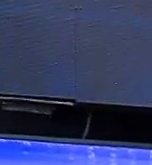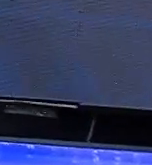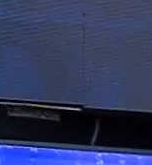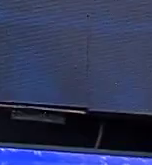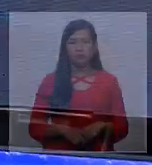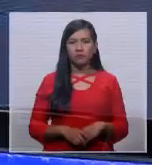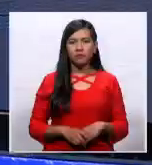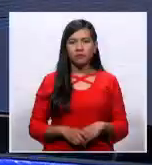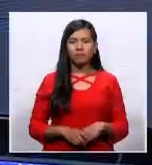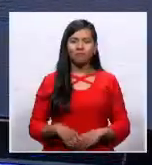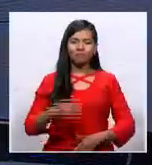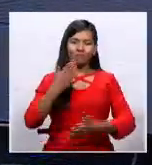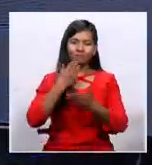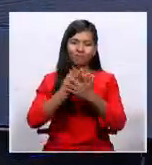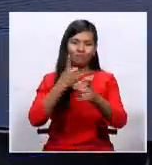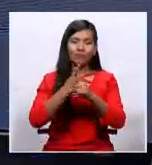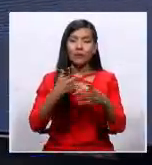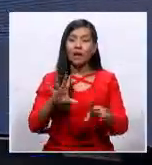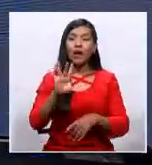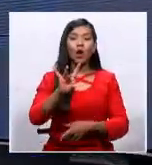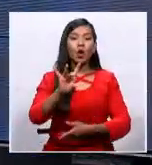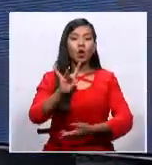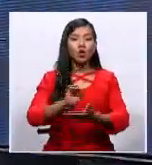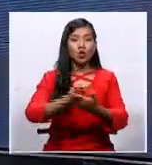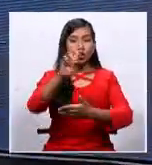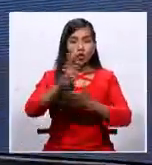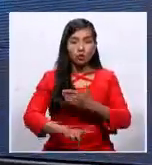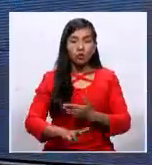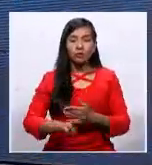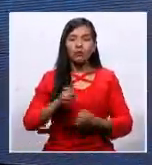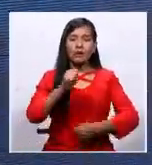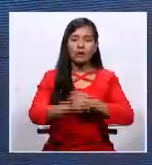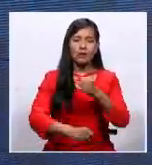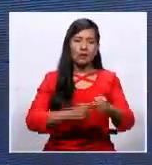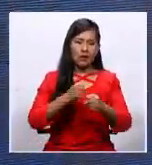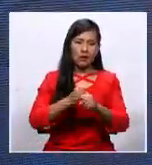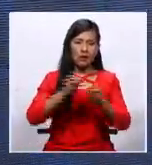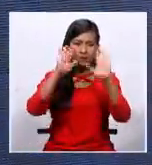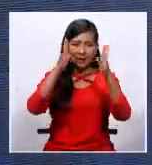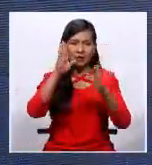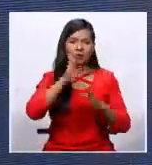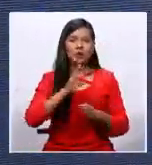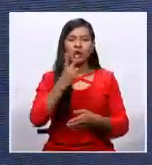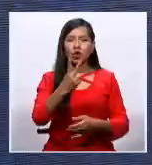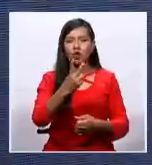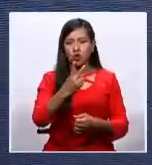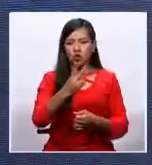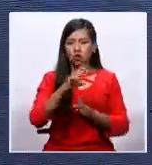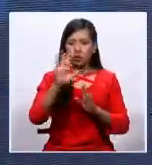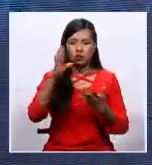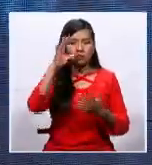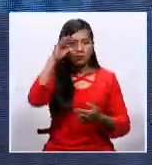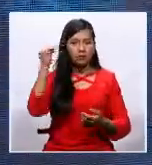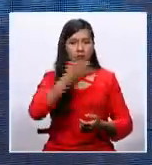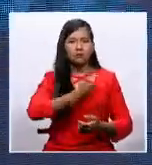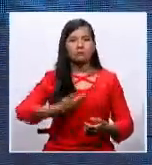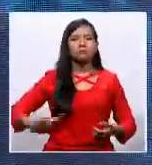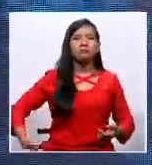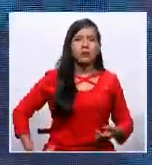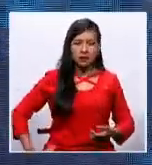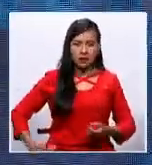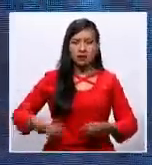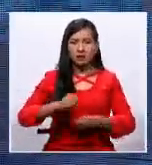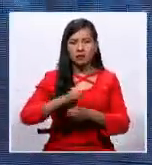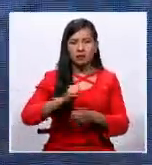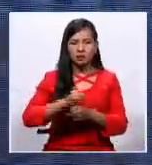Bueno, precisamente este 8 de noviembre se han cumplido 2 años de gestión del presidente Luis Arce Catacora, después de la